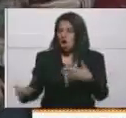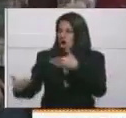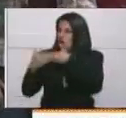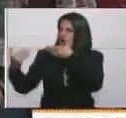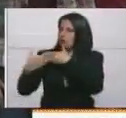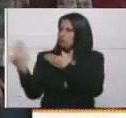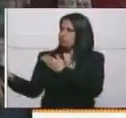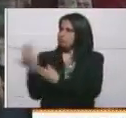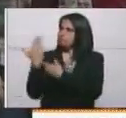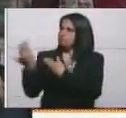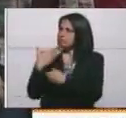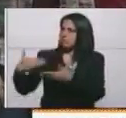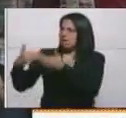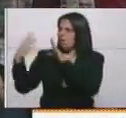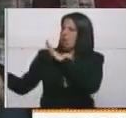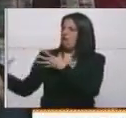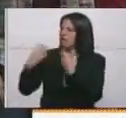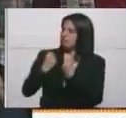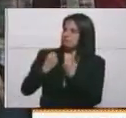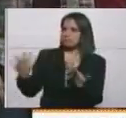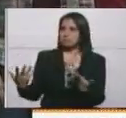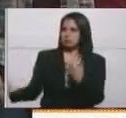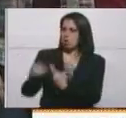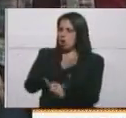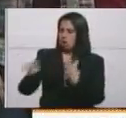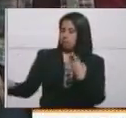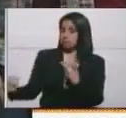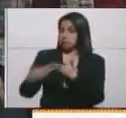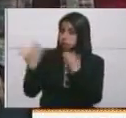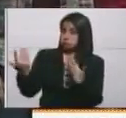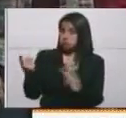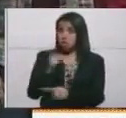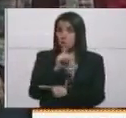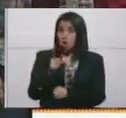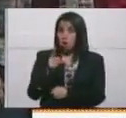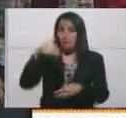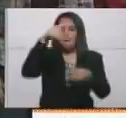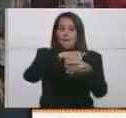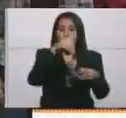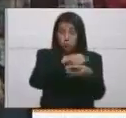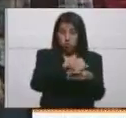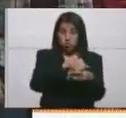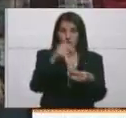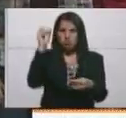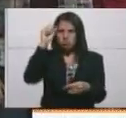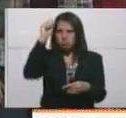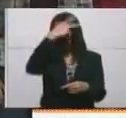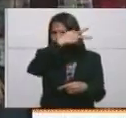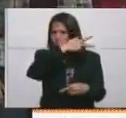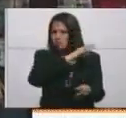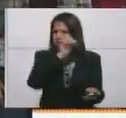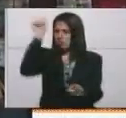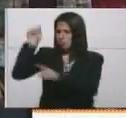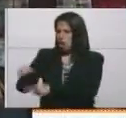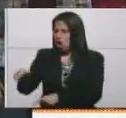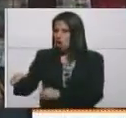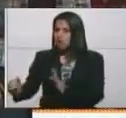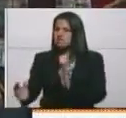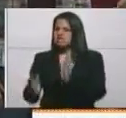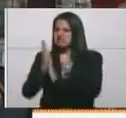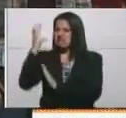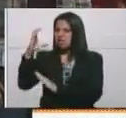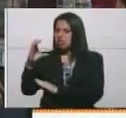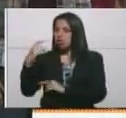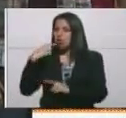sanciones imperialistas, contra la agresión imperialista, sea un voto para que Trump, Santos,